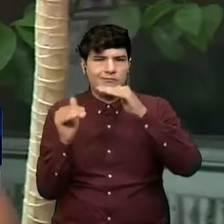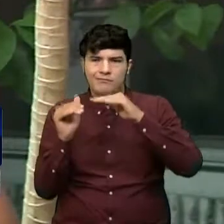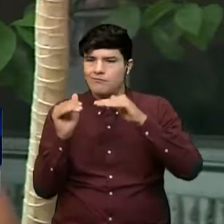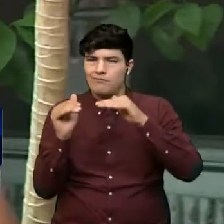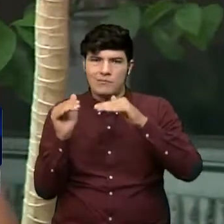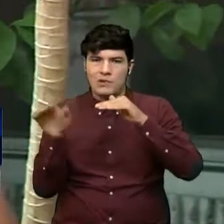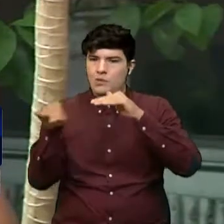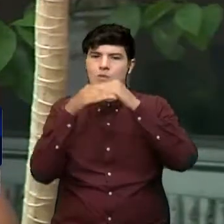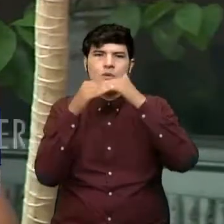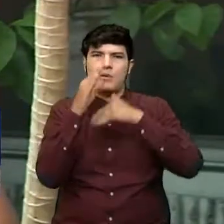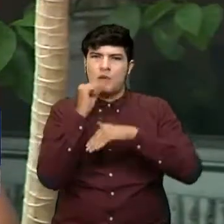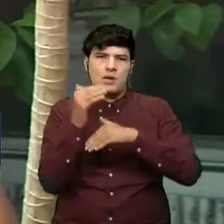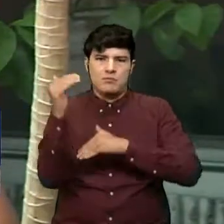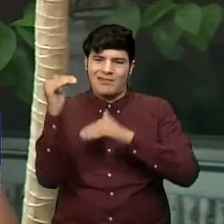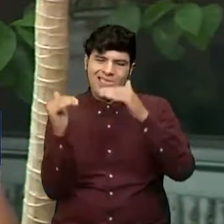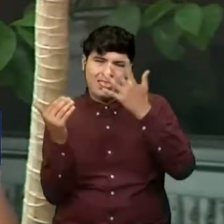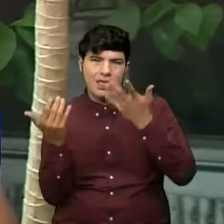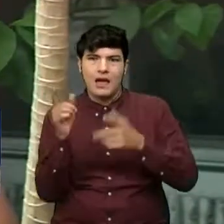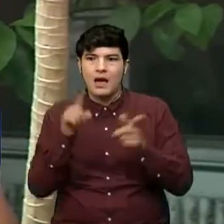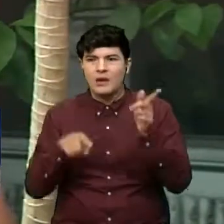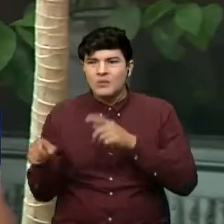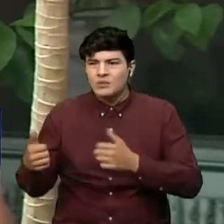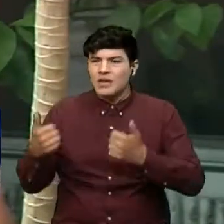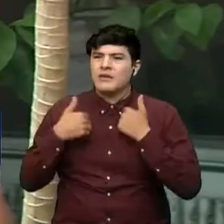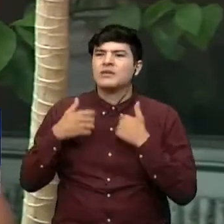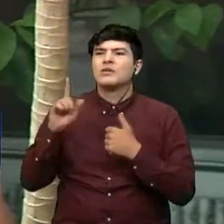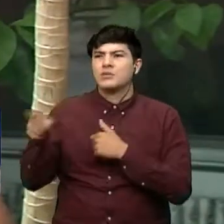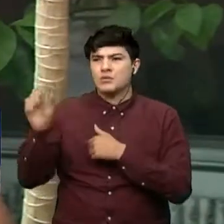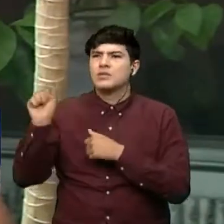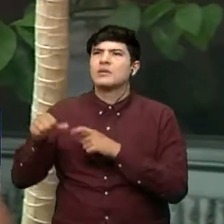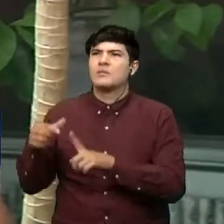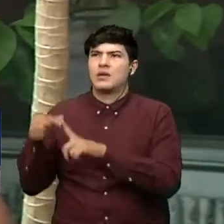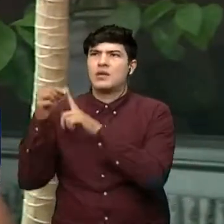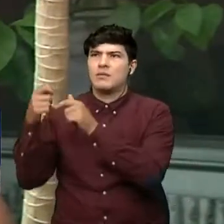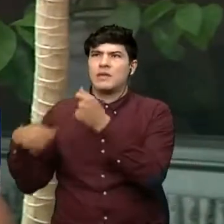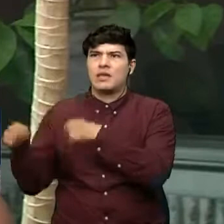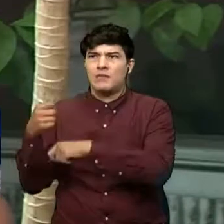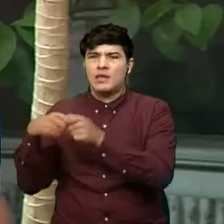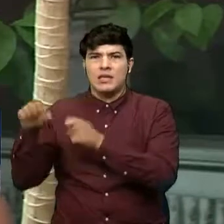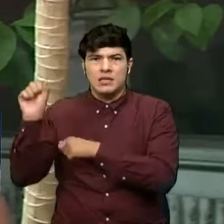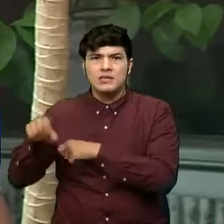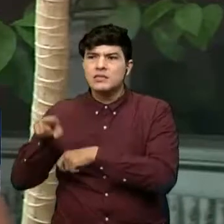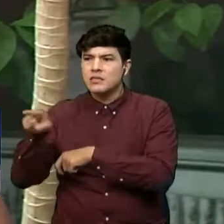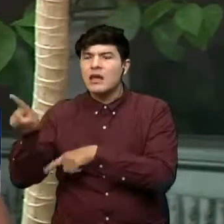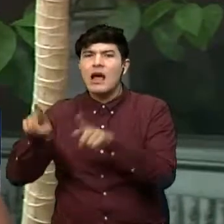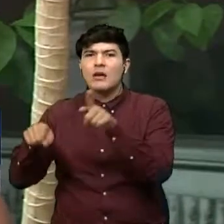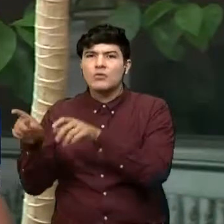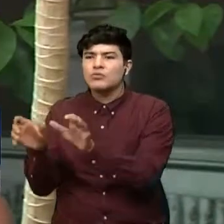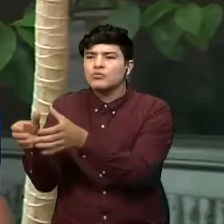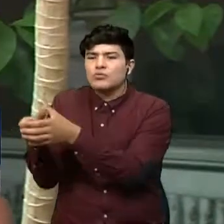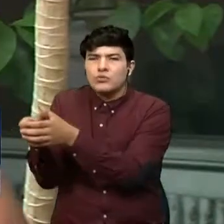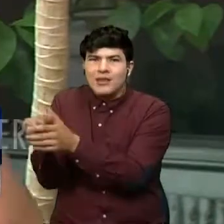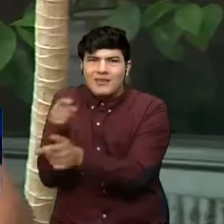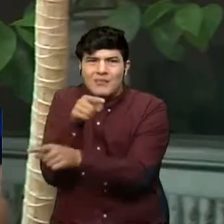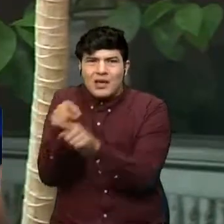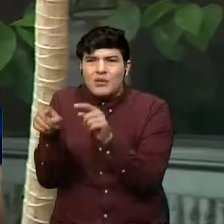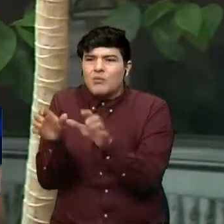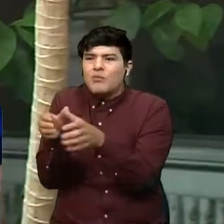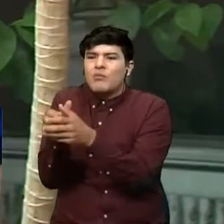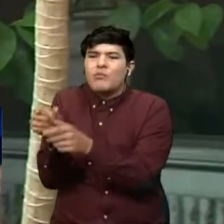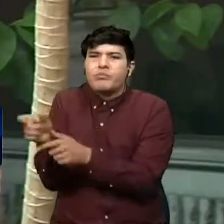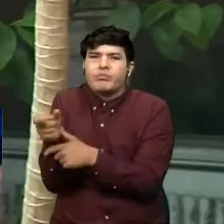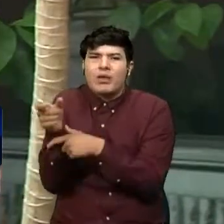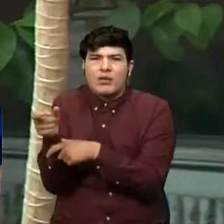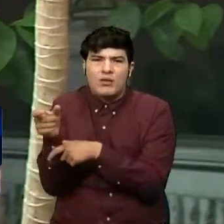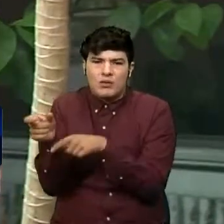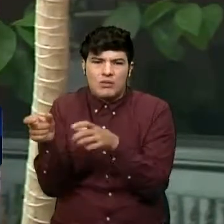van sin duda a beneficiar pues algunos agricultores, donde van a vender este arroz a mejor precio, pero van a ser beneficiados muy